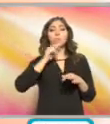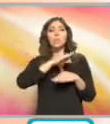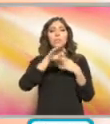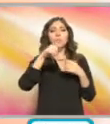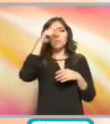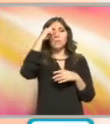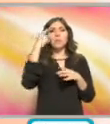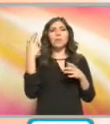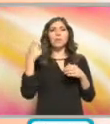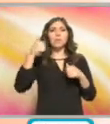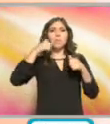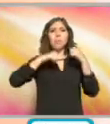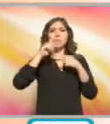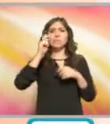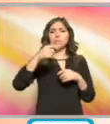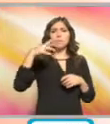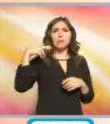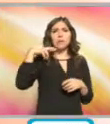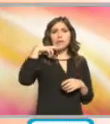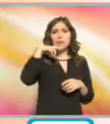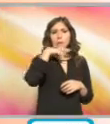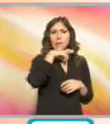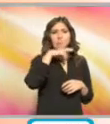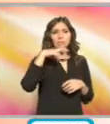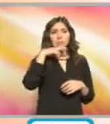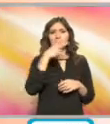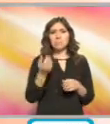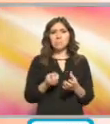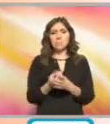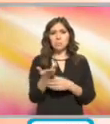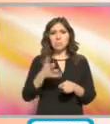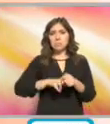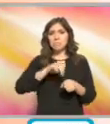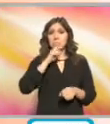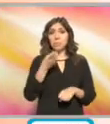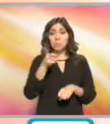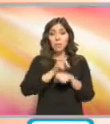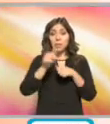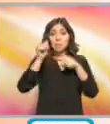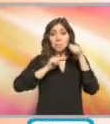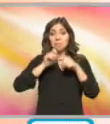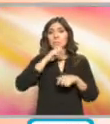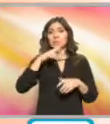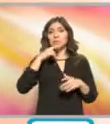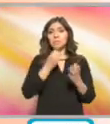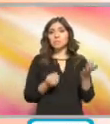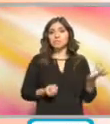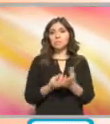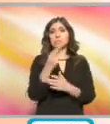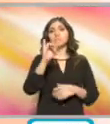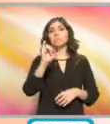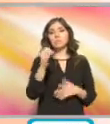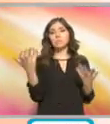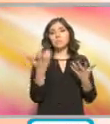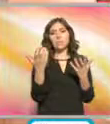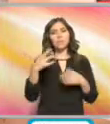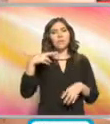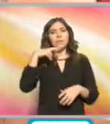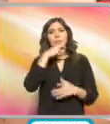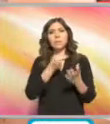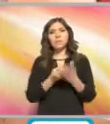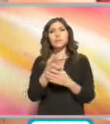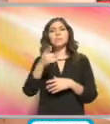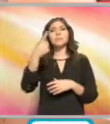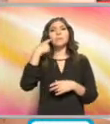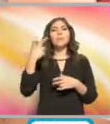no soy médico, tú sí, es rápida, o sea, es ambulatoria, sales del hospital el mismo día. Sí, así es una cirugía ambulatoria, se hace con anestesia local,